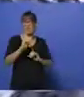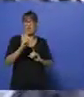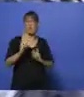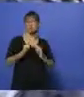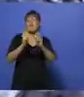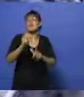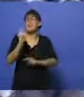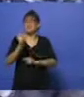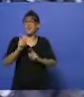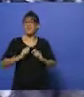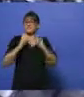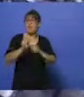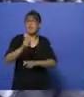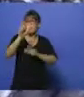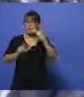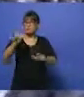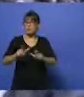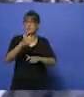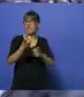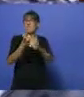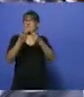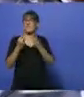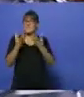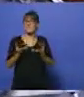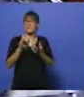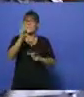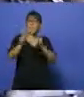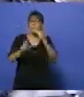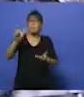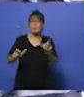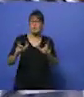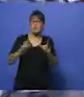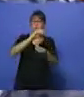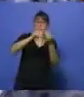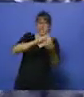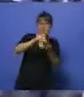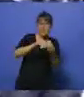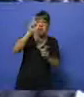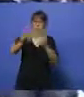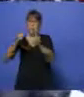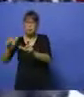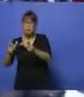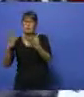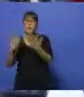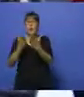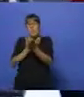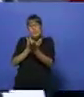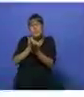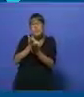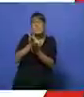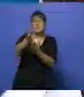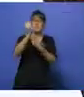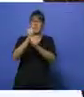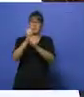necesita, pero también buscarle la solución para que él pueda salir adelante, la familia pueda salir adelante, porque bueno, esto es permanente,